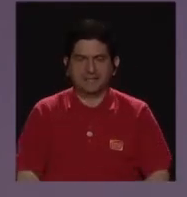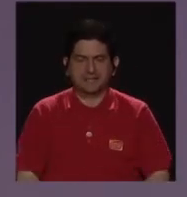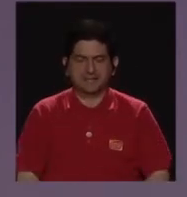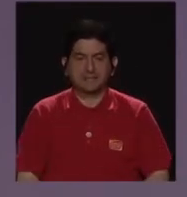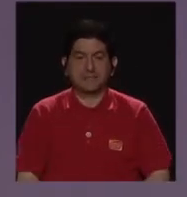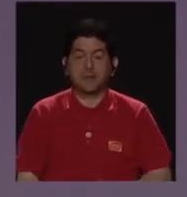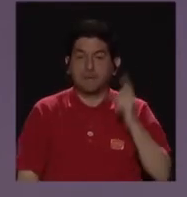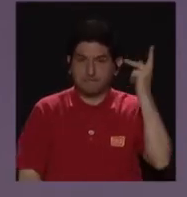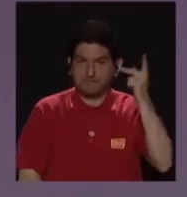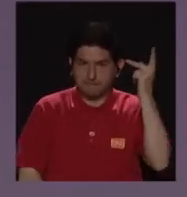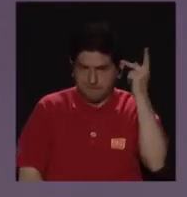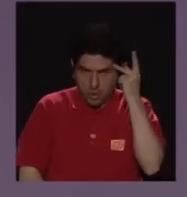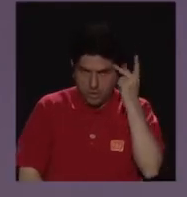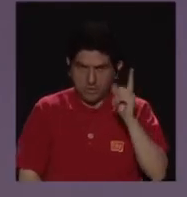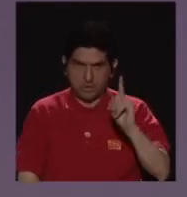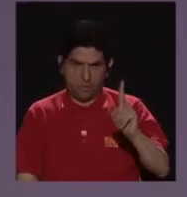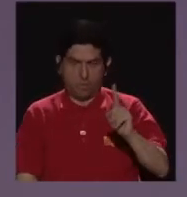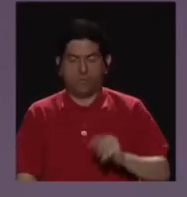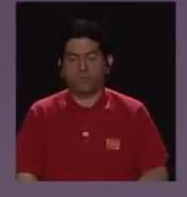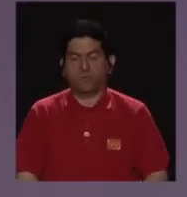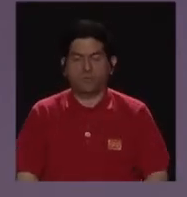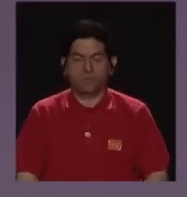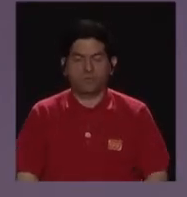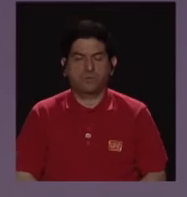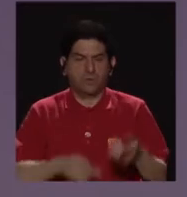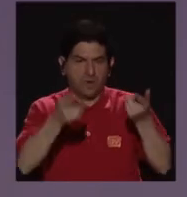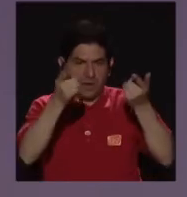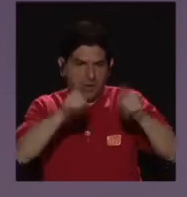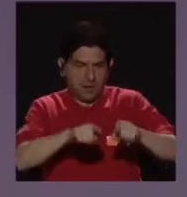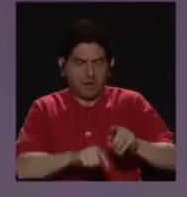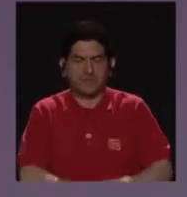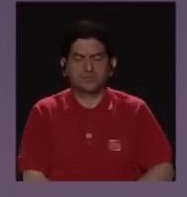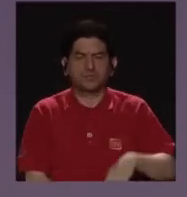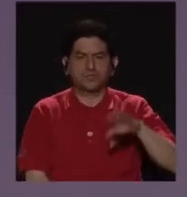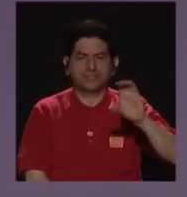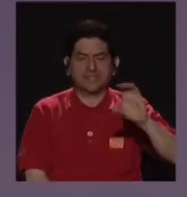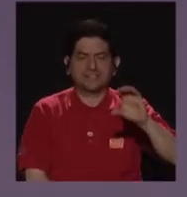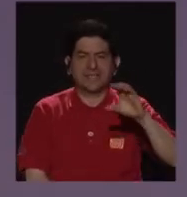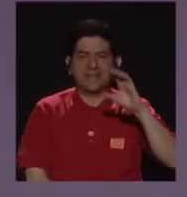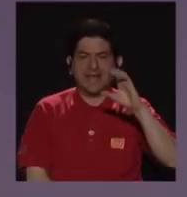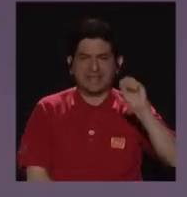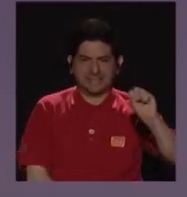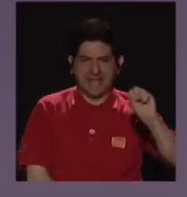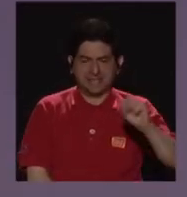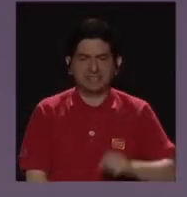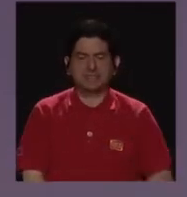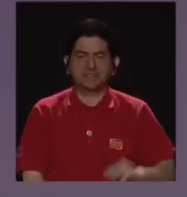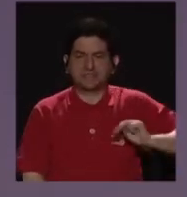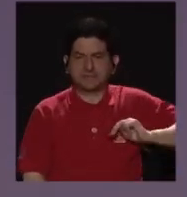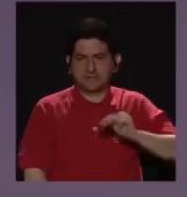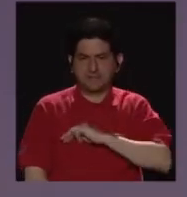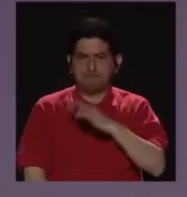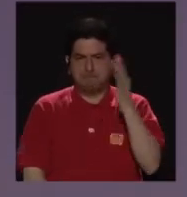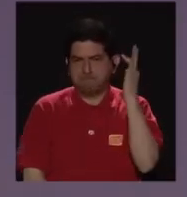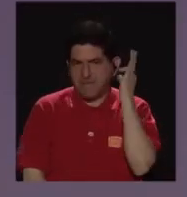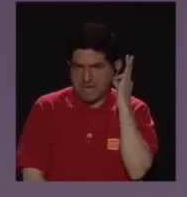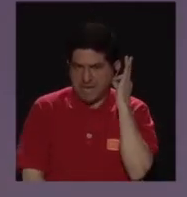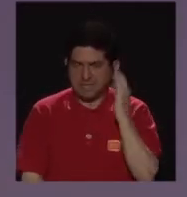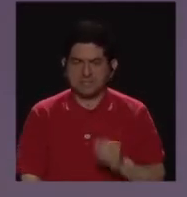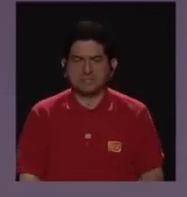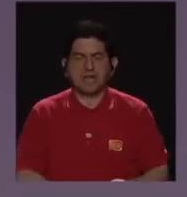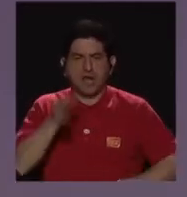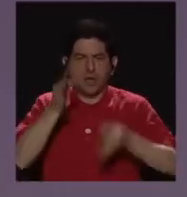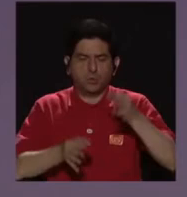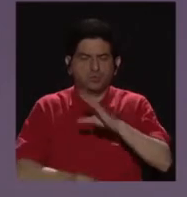cálidas políticas que son las de la de doña cecilia sánchez la ministra de justicia